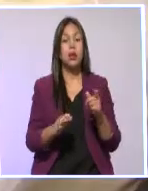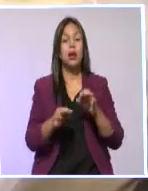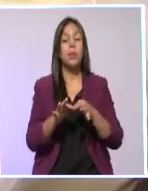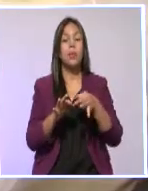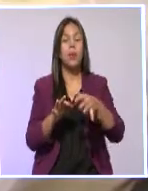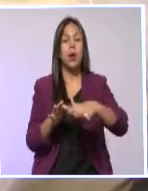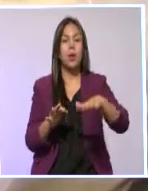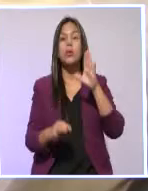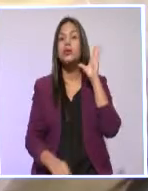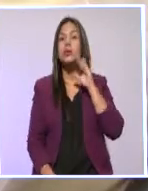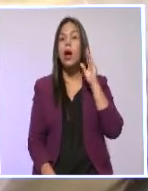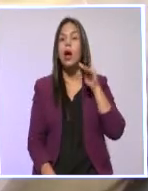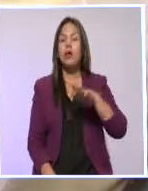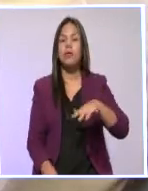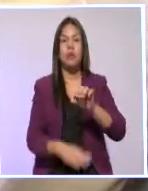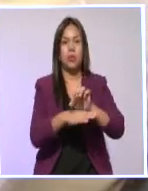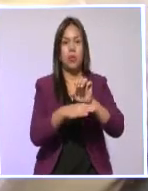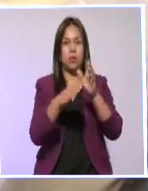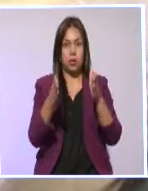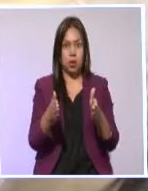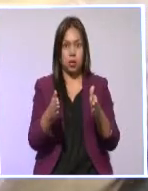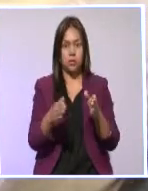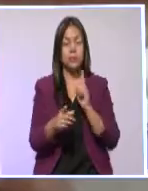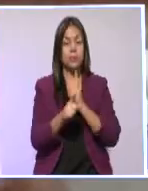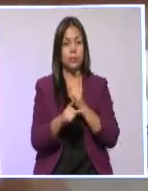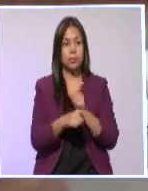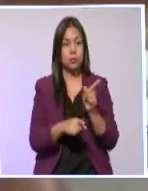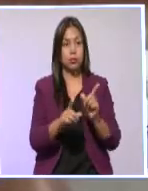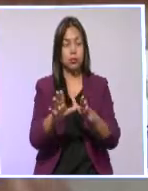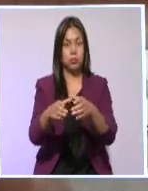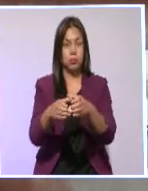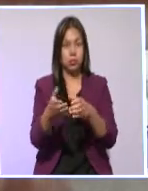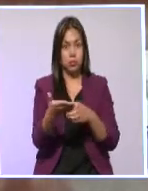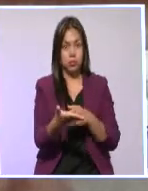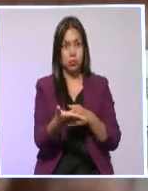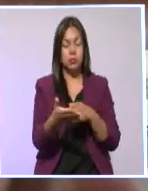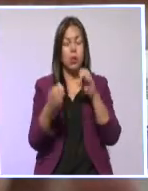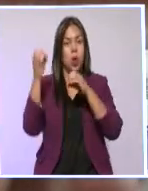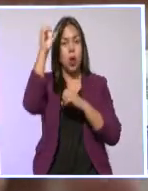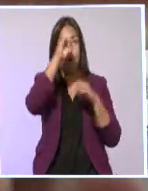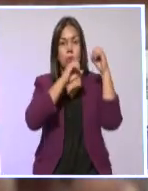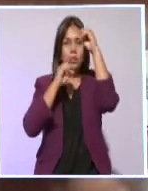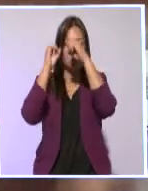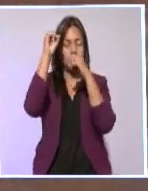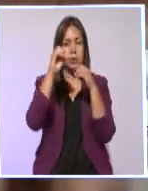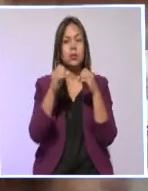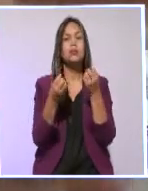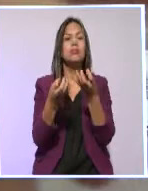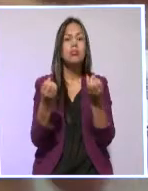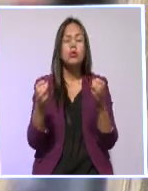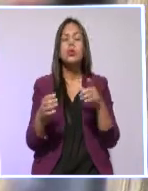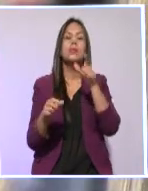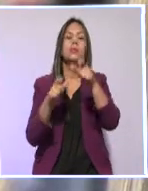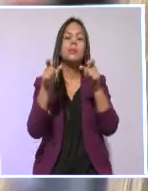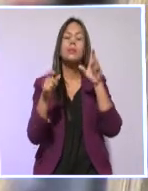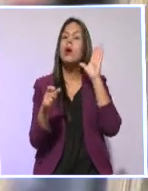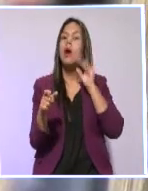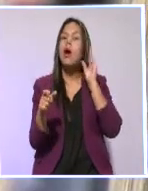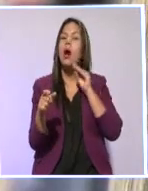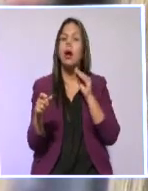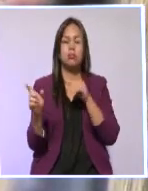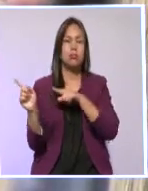pueblos afroecuatorianos. En esta ocasión, la mesa escuchó las observaciones de varios afroecuatorianos, quienes explicaron